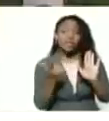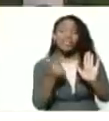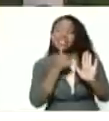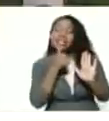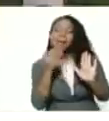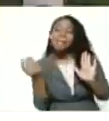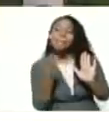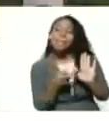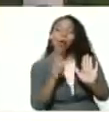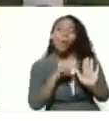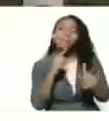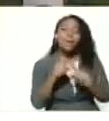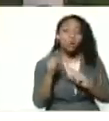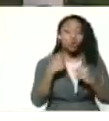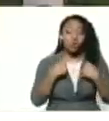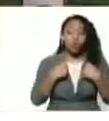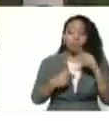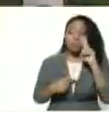ve,